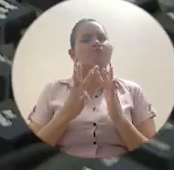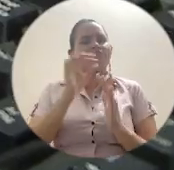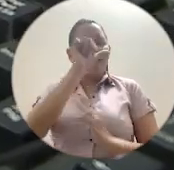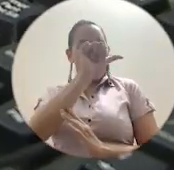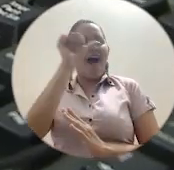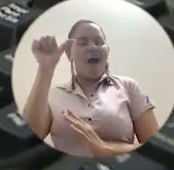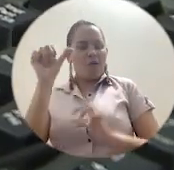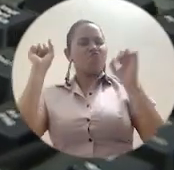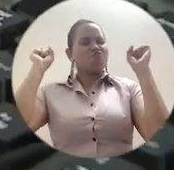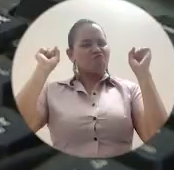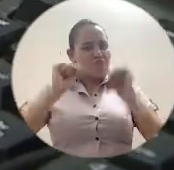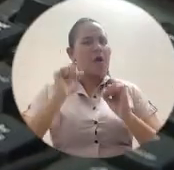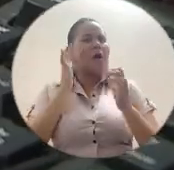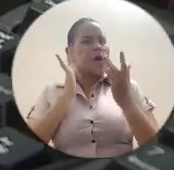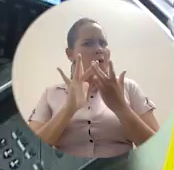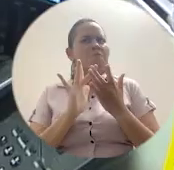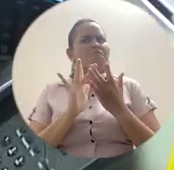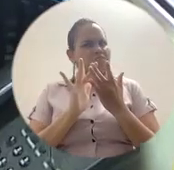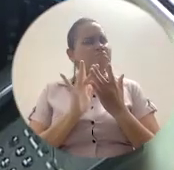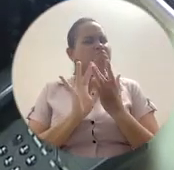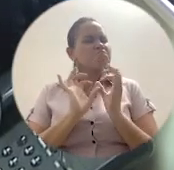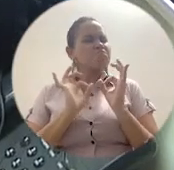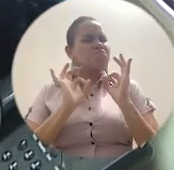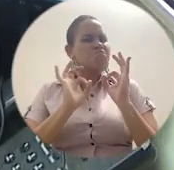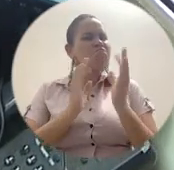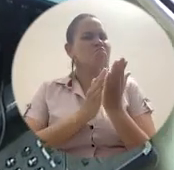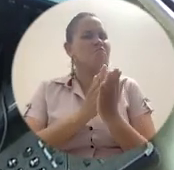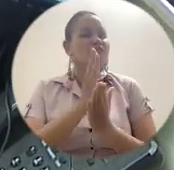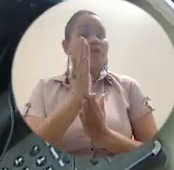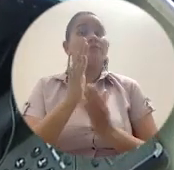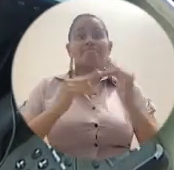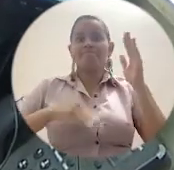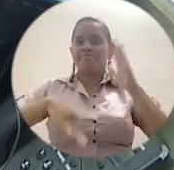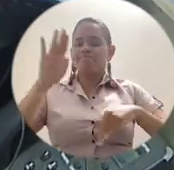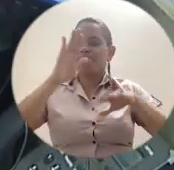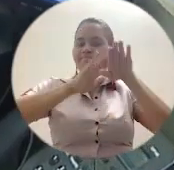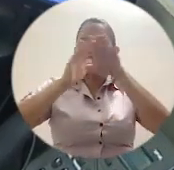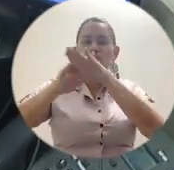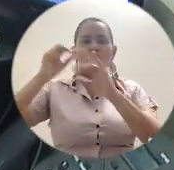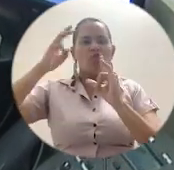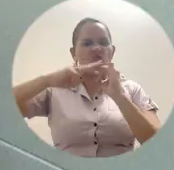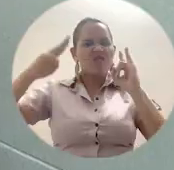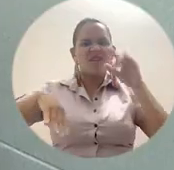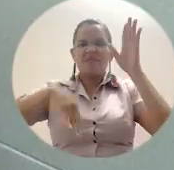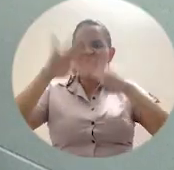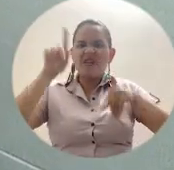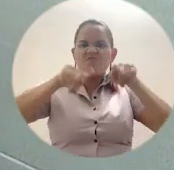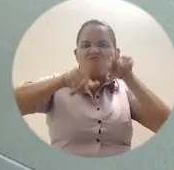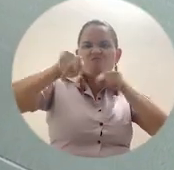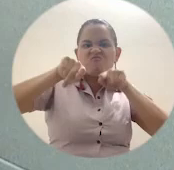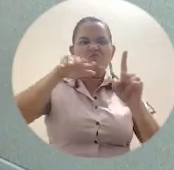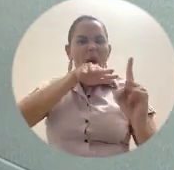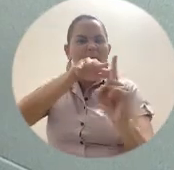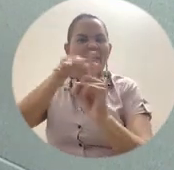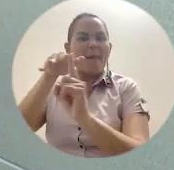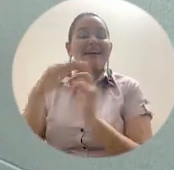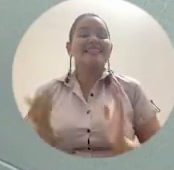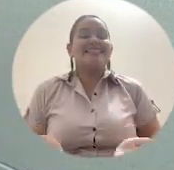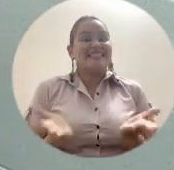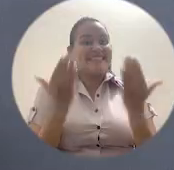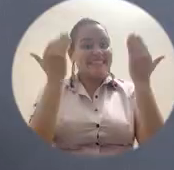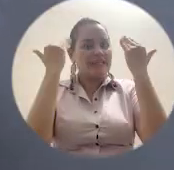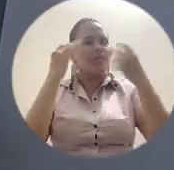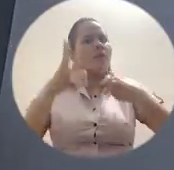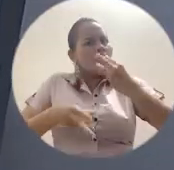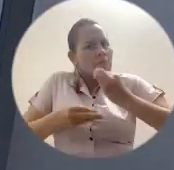en AA con perspectiva estable. Tal resultado incorporó la posición competitiva fuerte que tiene esta alma mater en su área de